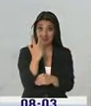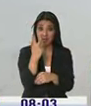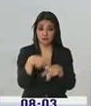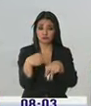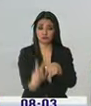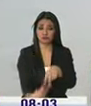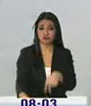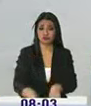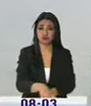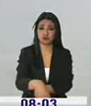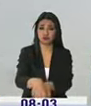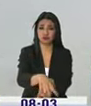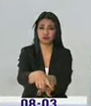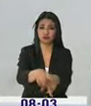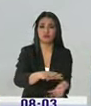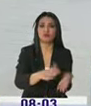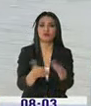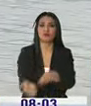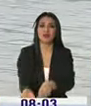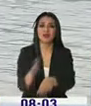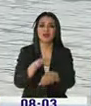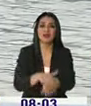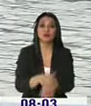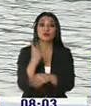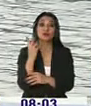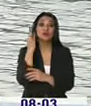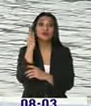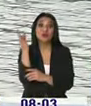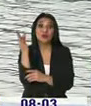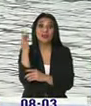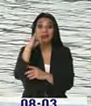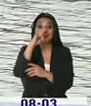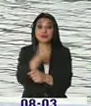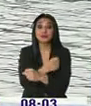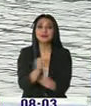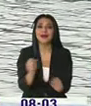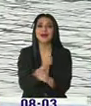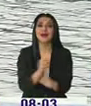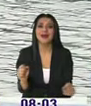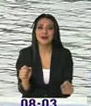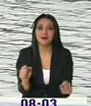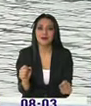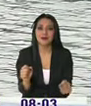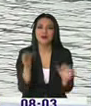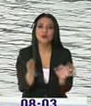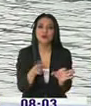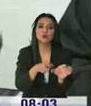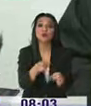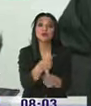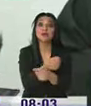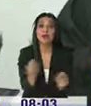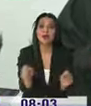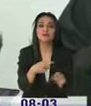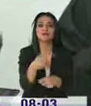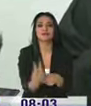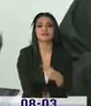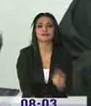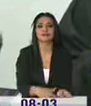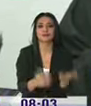corriente del río Blanco murieron por salvar a las 2 mujeres y un menor de edad que eran parte de la embarcación.